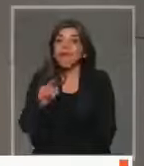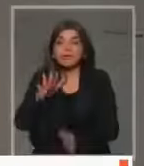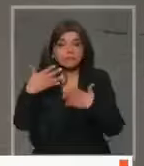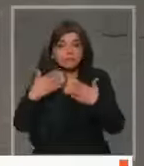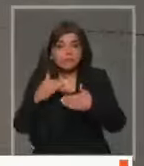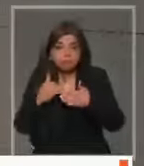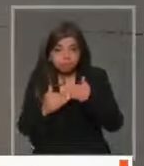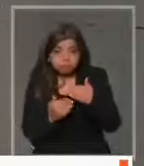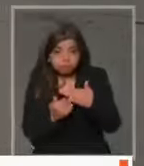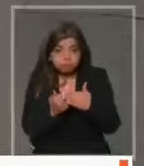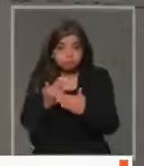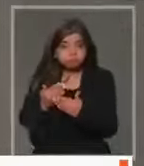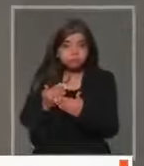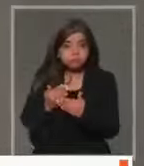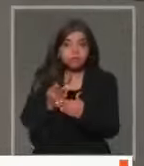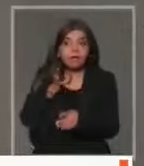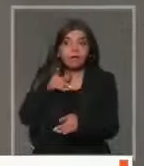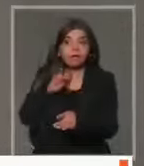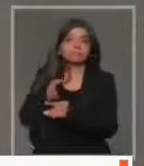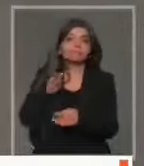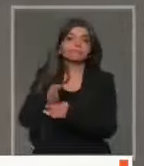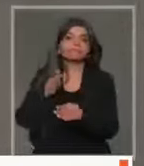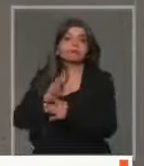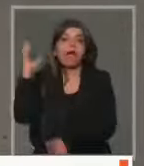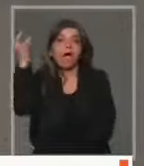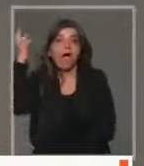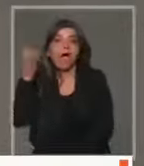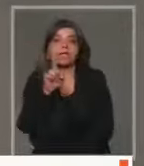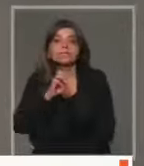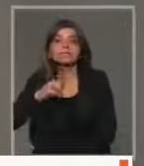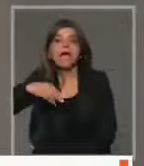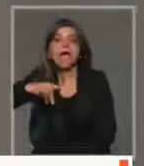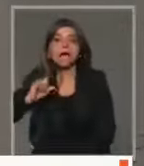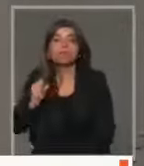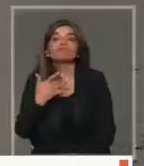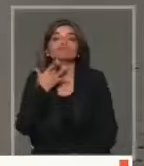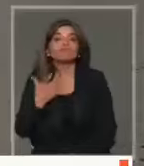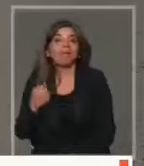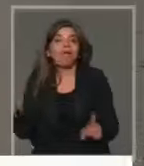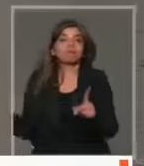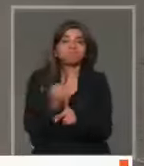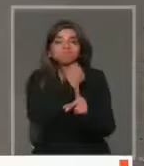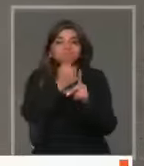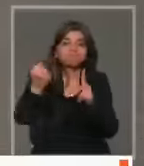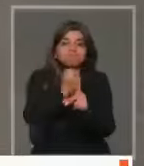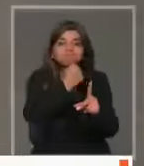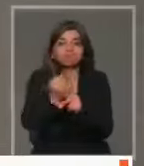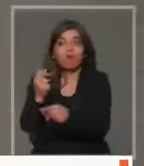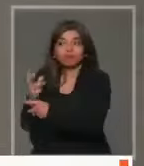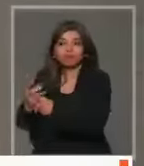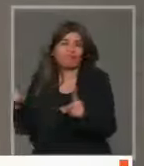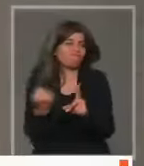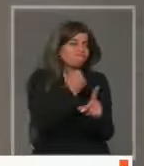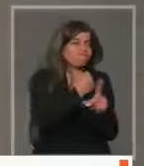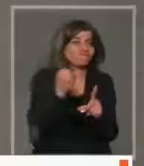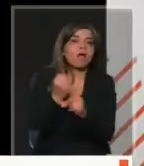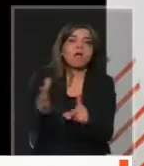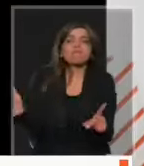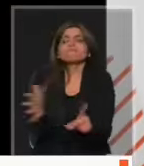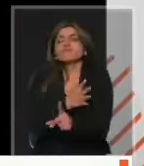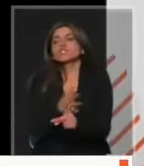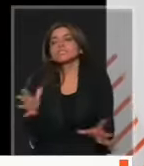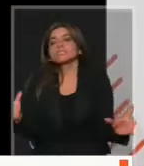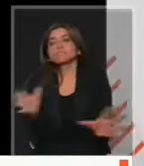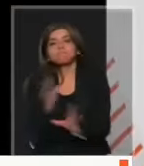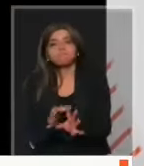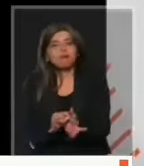hora, Ricardo debió ser atendido por el SAMU debido a los golpes que recibió por parte de los delincuentes. Violencia extrema que